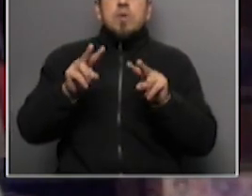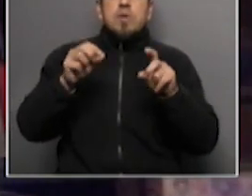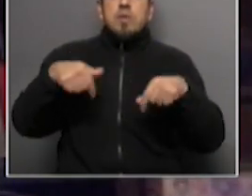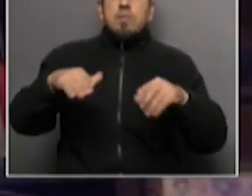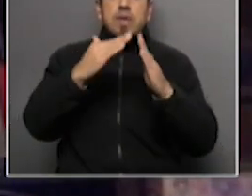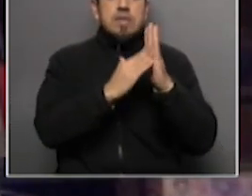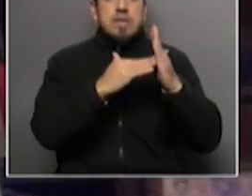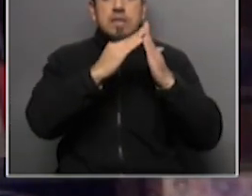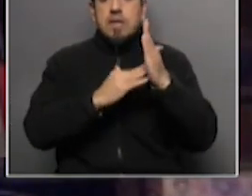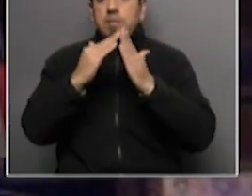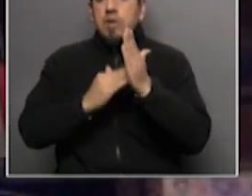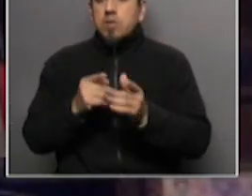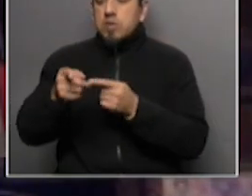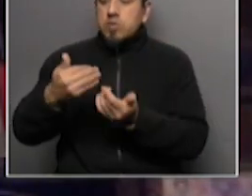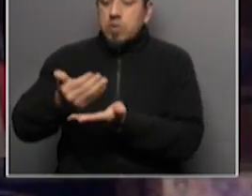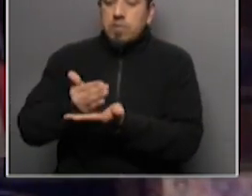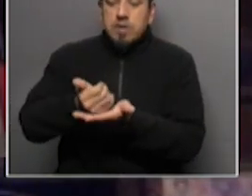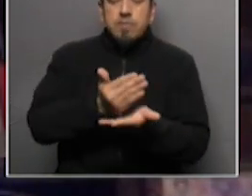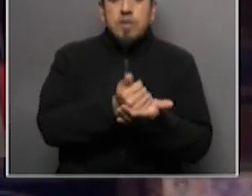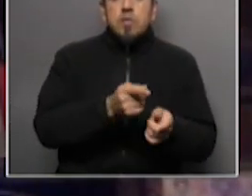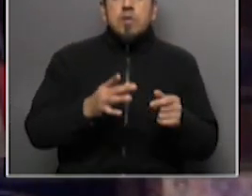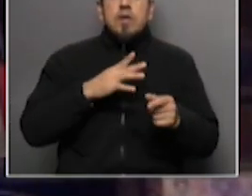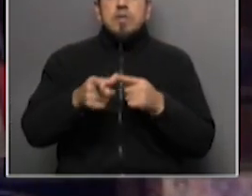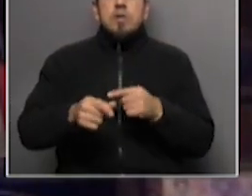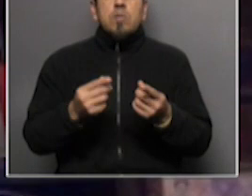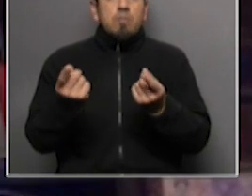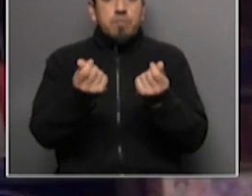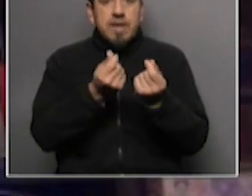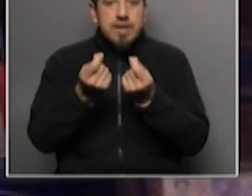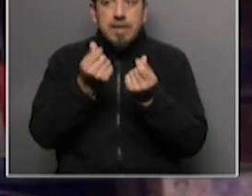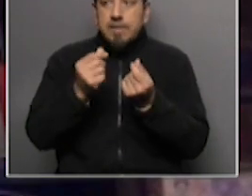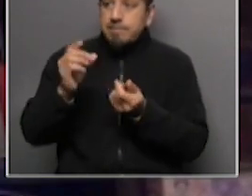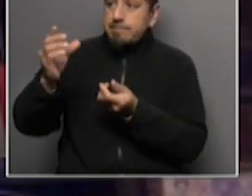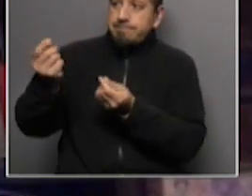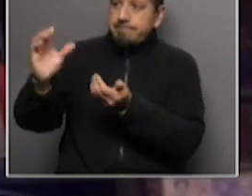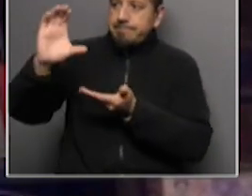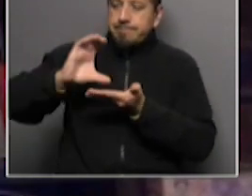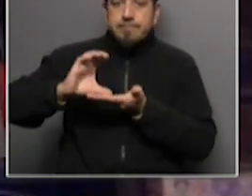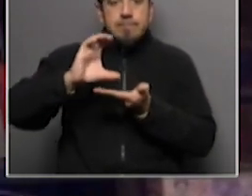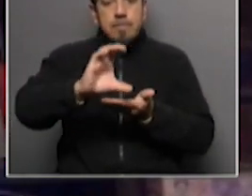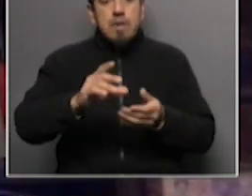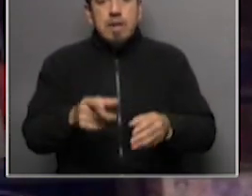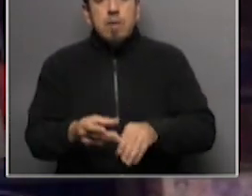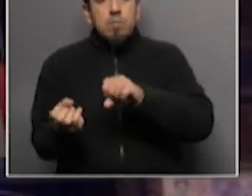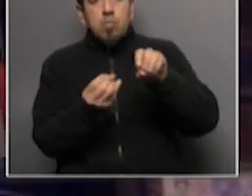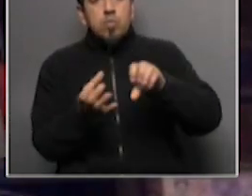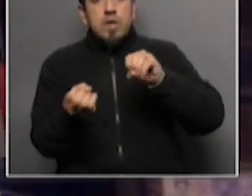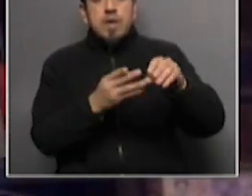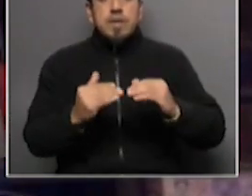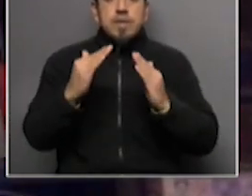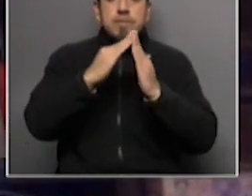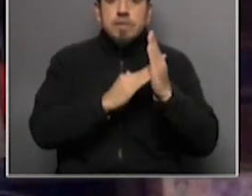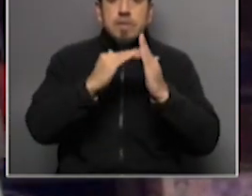de asentamientos en sus departamentos, la creación de un fideicomiso para realojar asentamientos a partir de